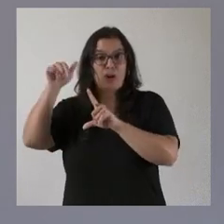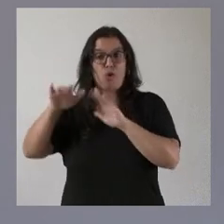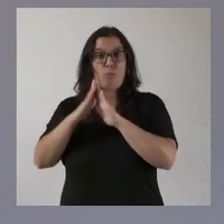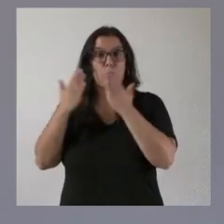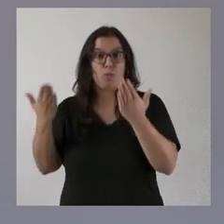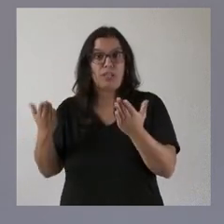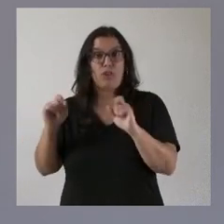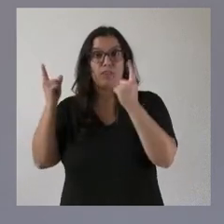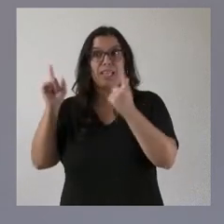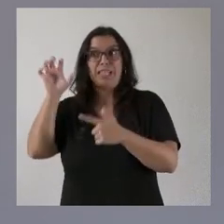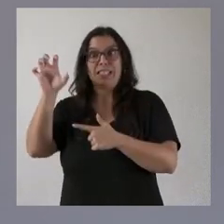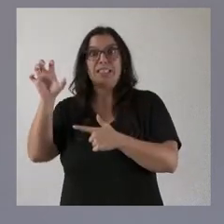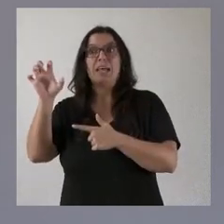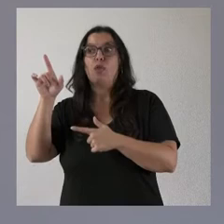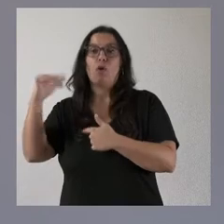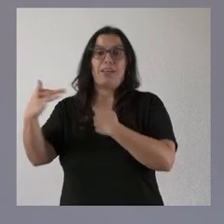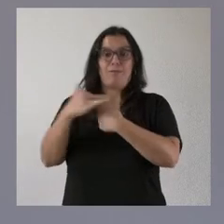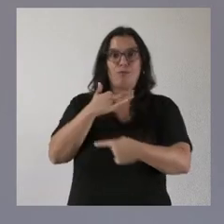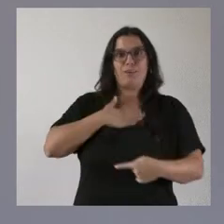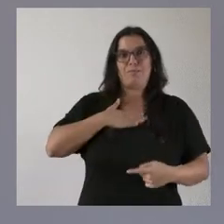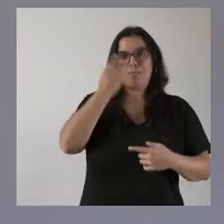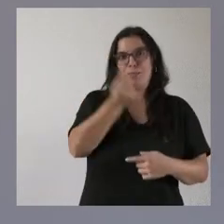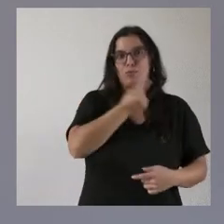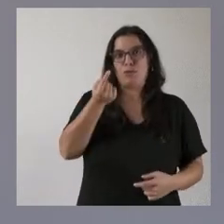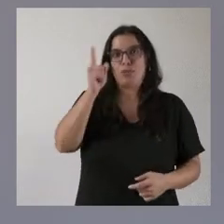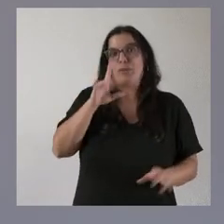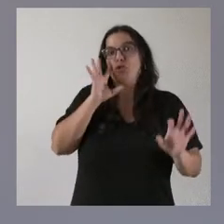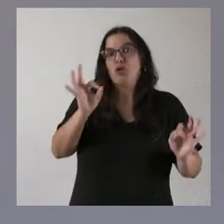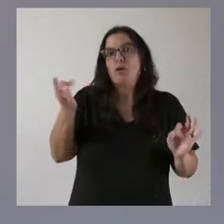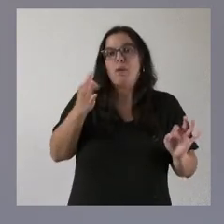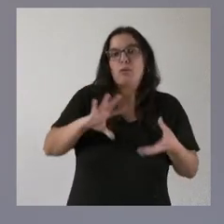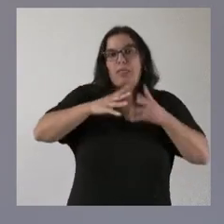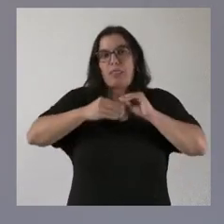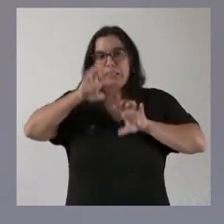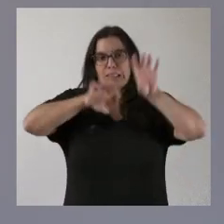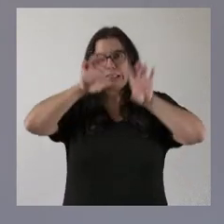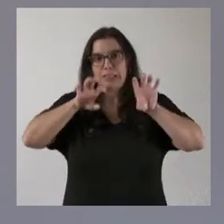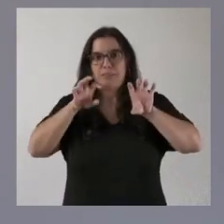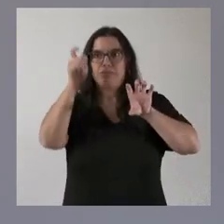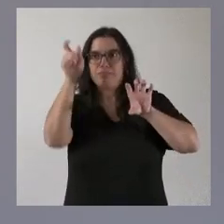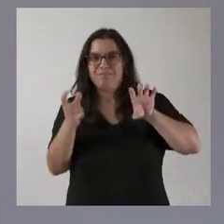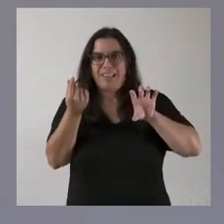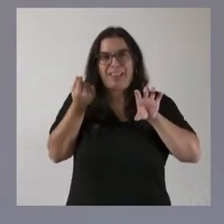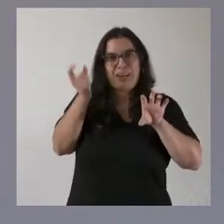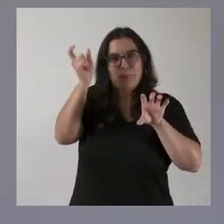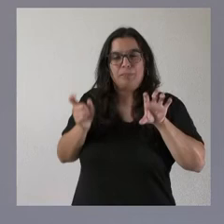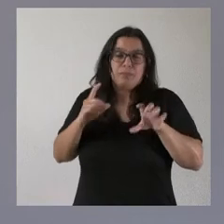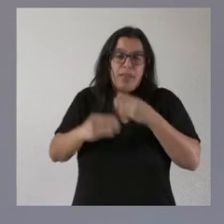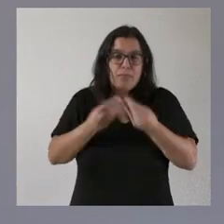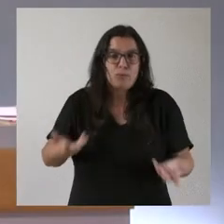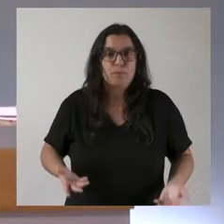algunos impactos sobre nuestro presupuesto que lógicamente pues tenemos que ajustar y tenemos que adaptar y así lo